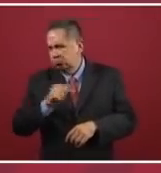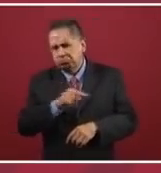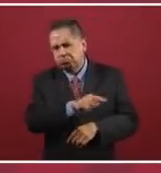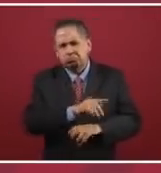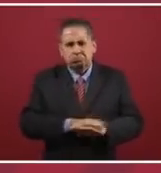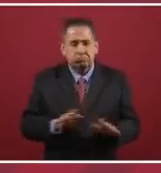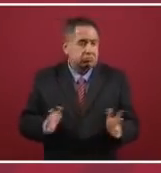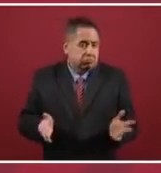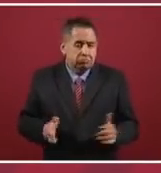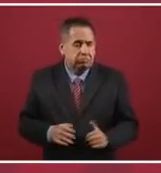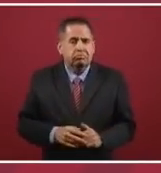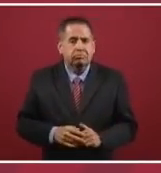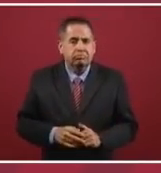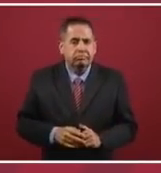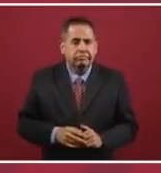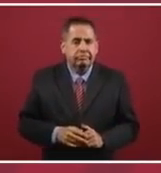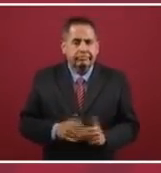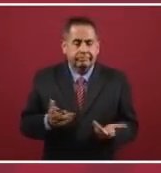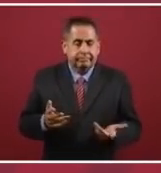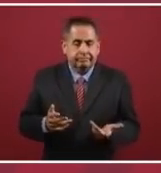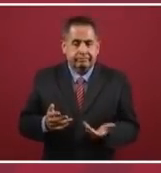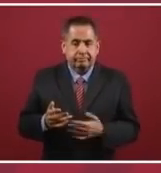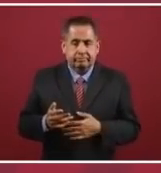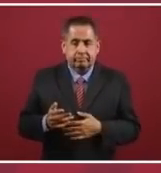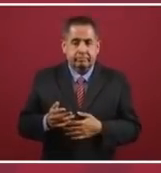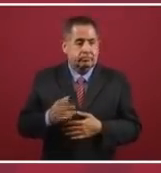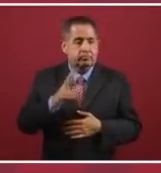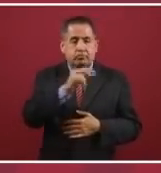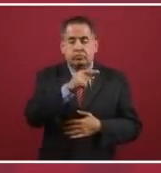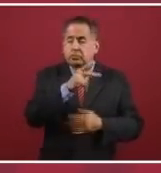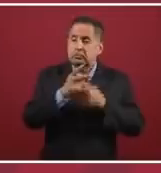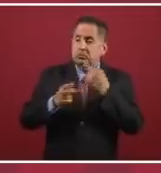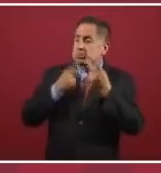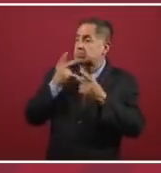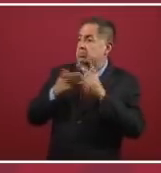externarlo, no es retórica.